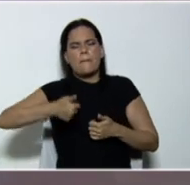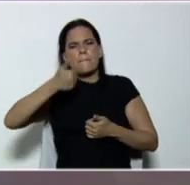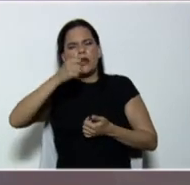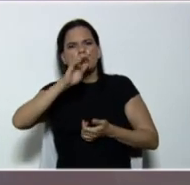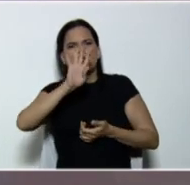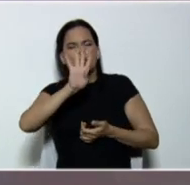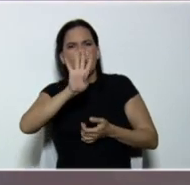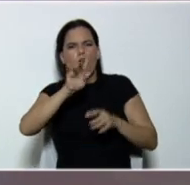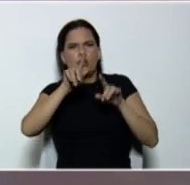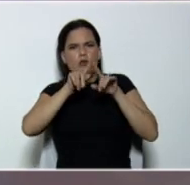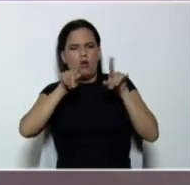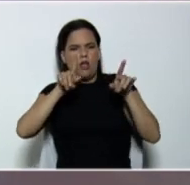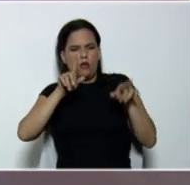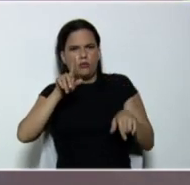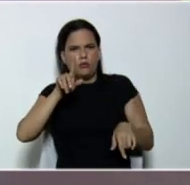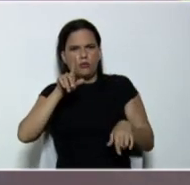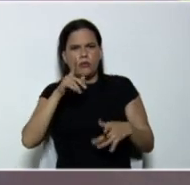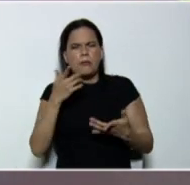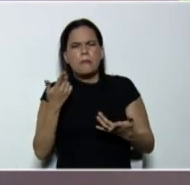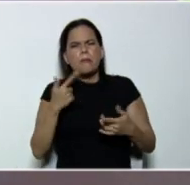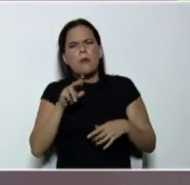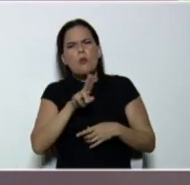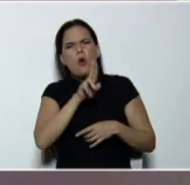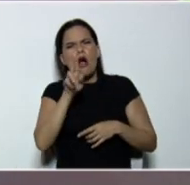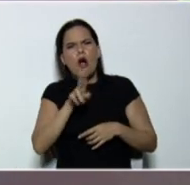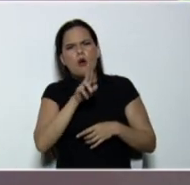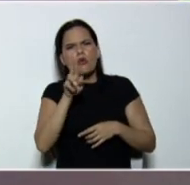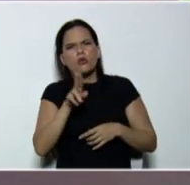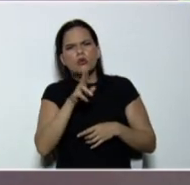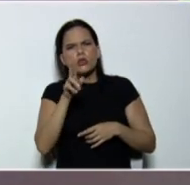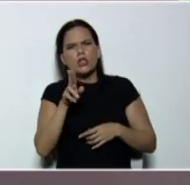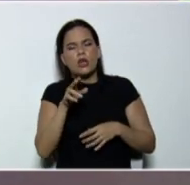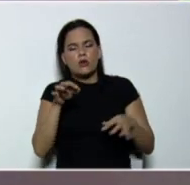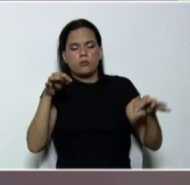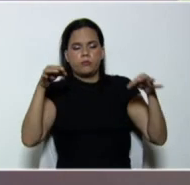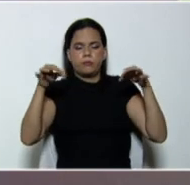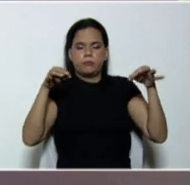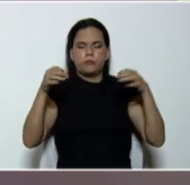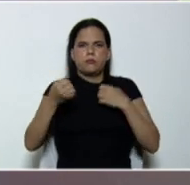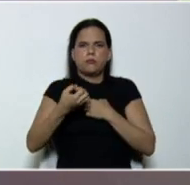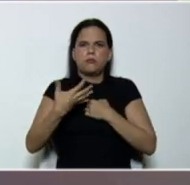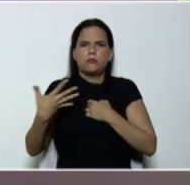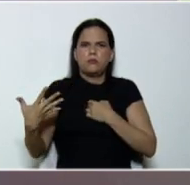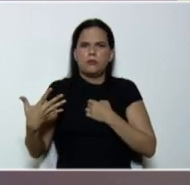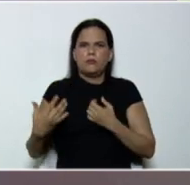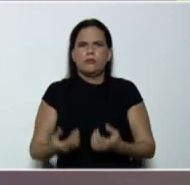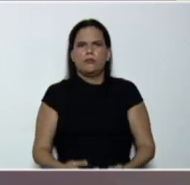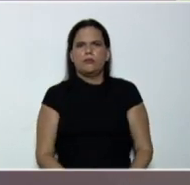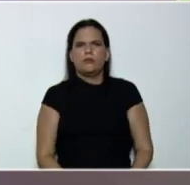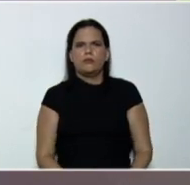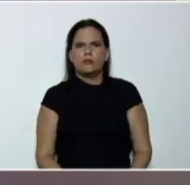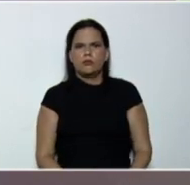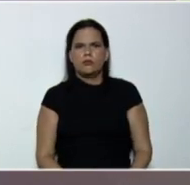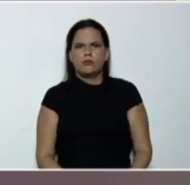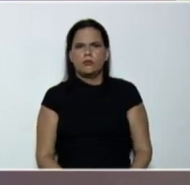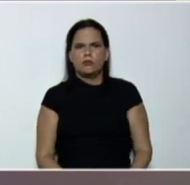4 lados. Para ello, vamos a utilizar, por supuesto, una hojita blanca. ¿Me ayudas por acá,